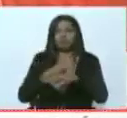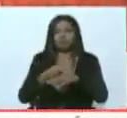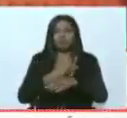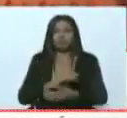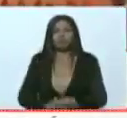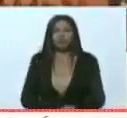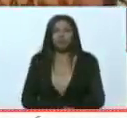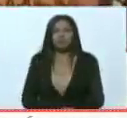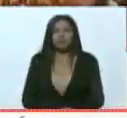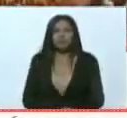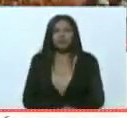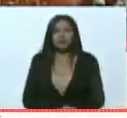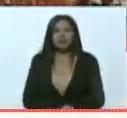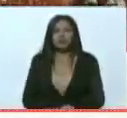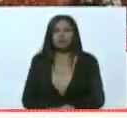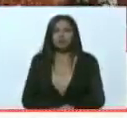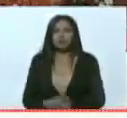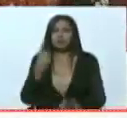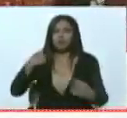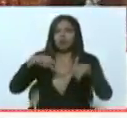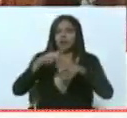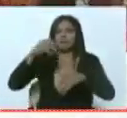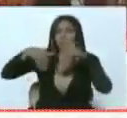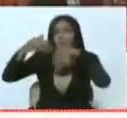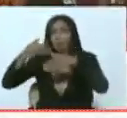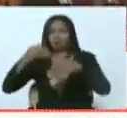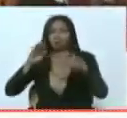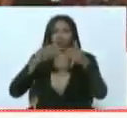donde somos gobiernos gracias al voto popular.